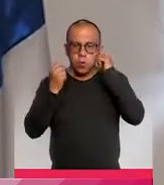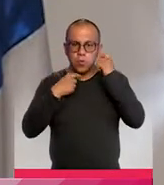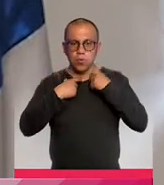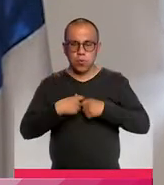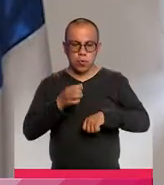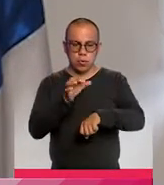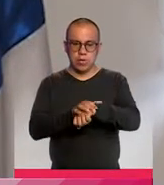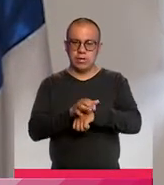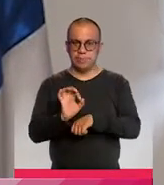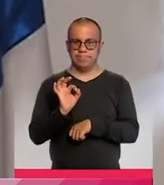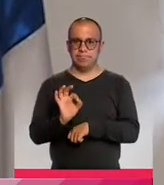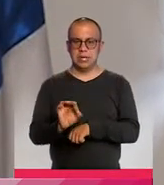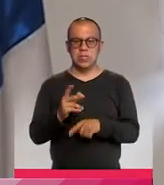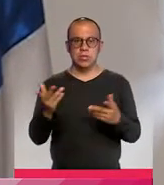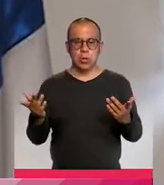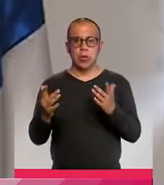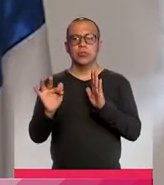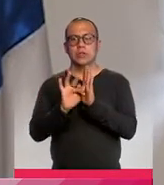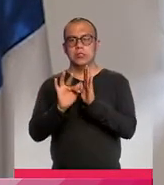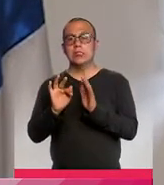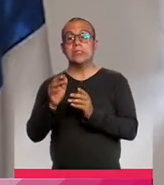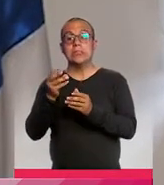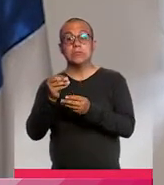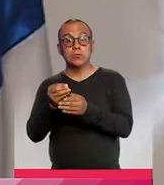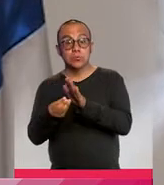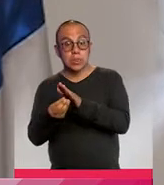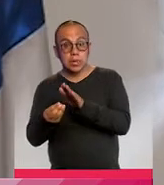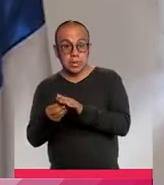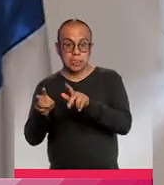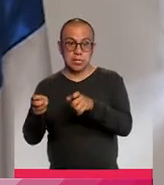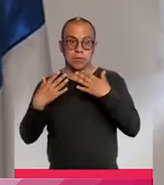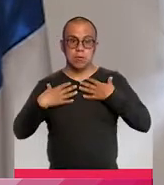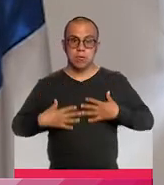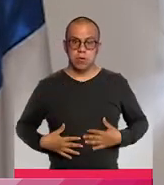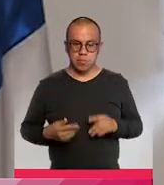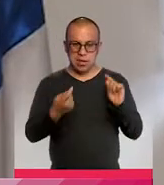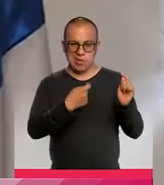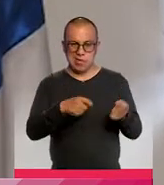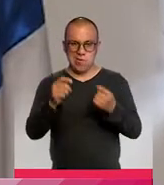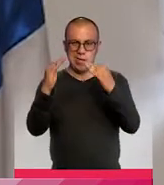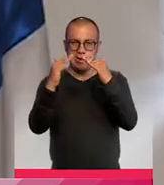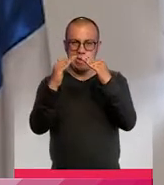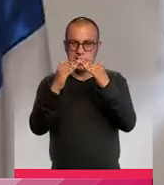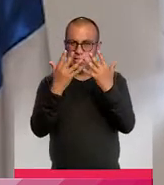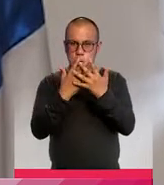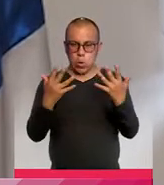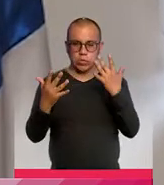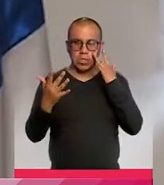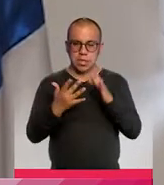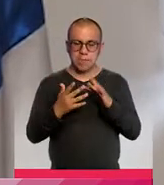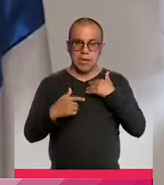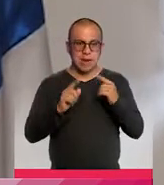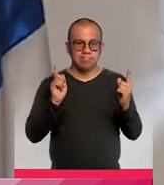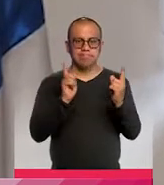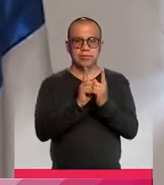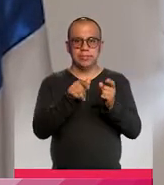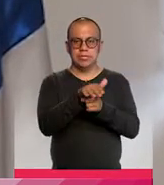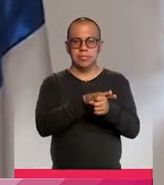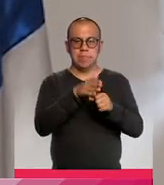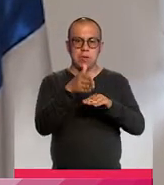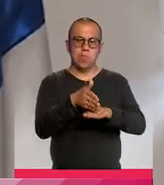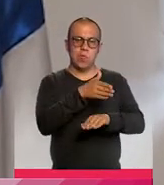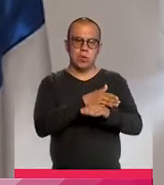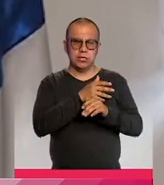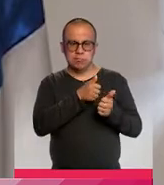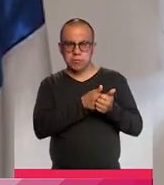en las localidades de Usaquén y Chapinero, vestidos de domiciliarios para sorprender a las víctimas. Sin embargo, antes delinquían